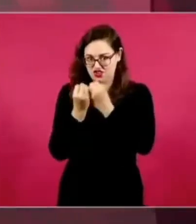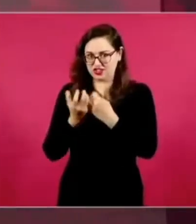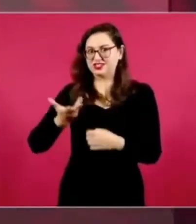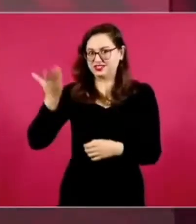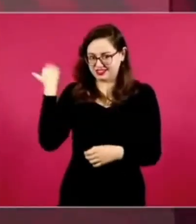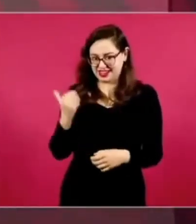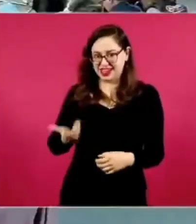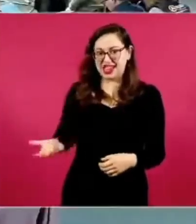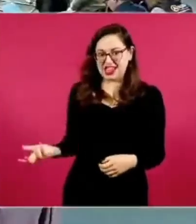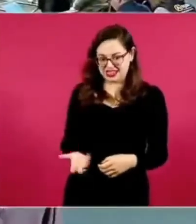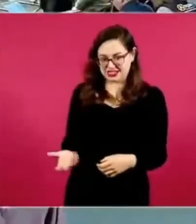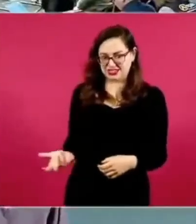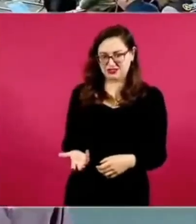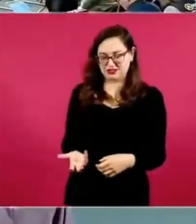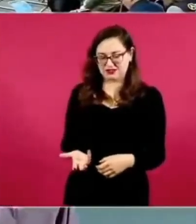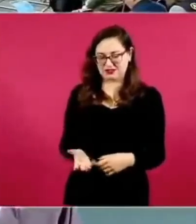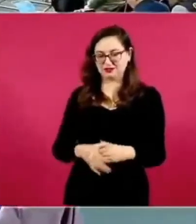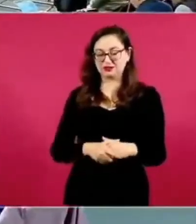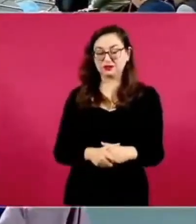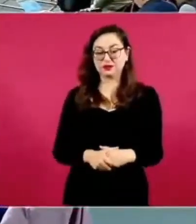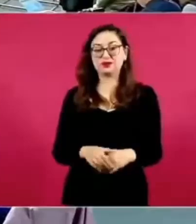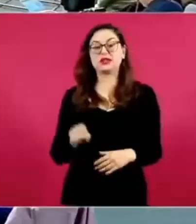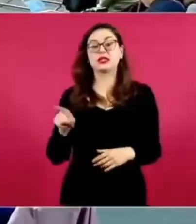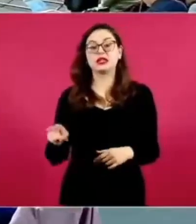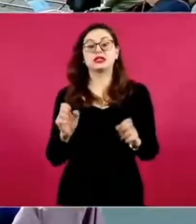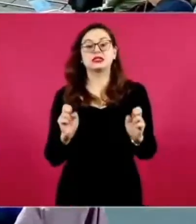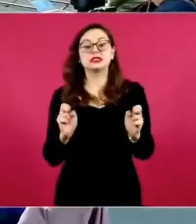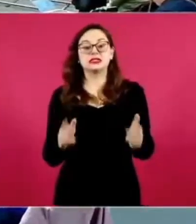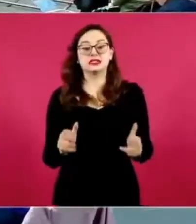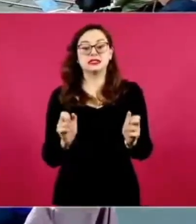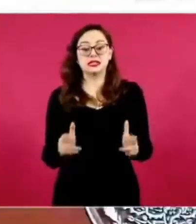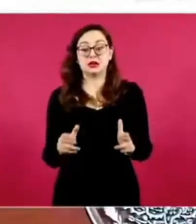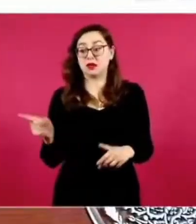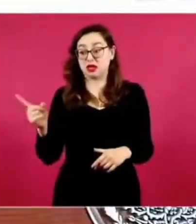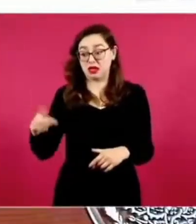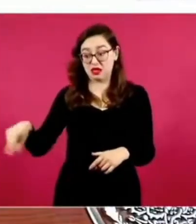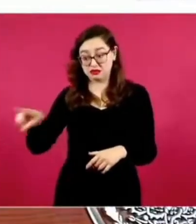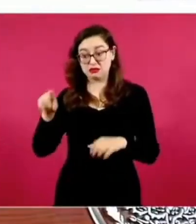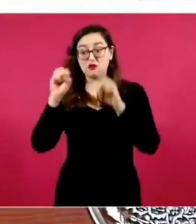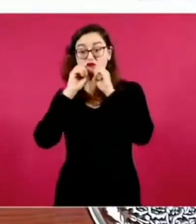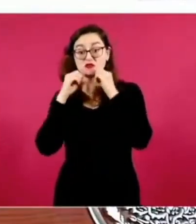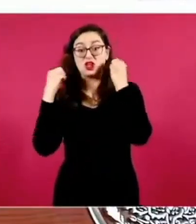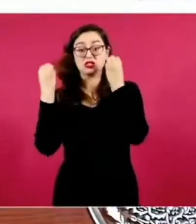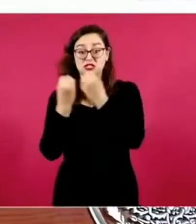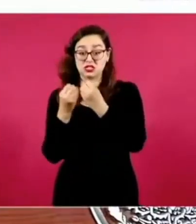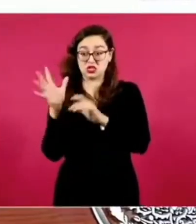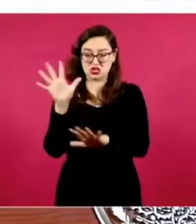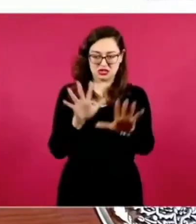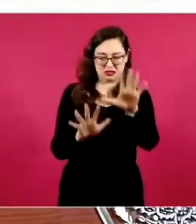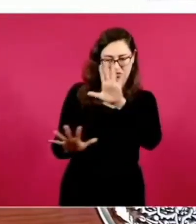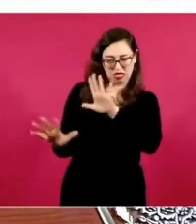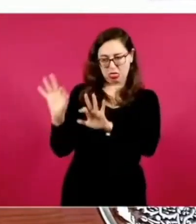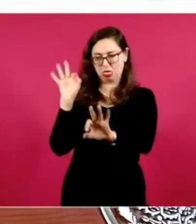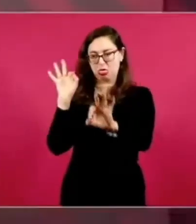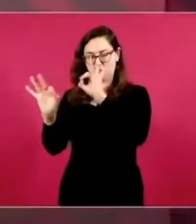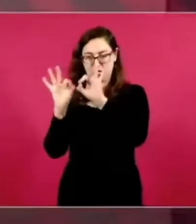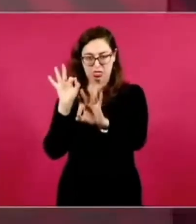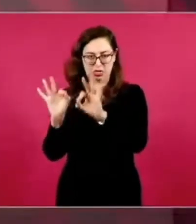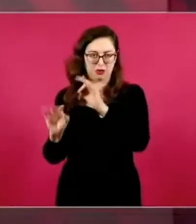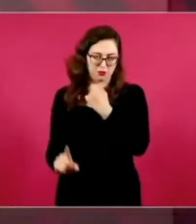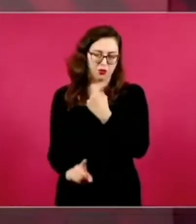¿qué pasaba en Chiapas con esa influencia que todavía predomina?